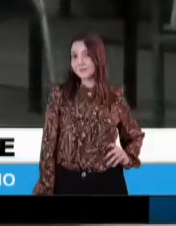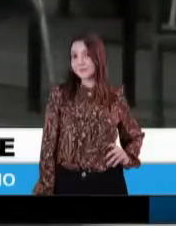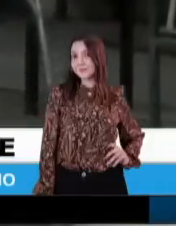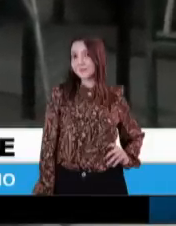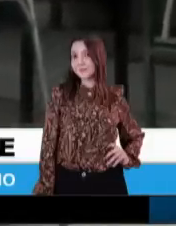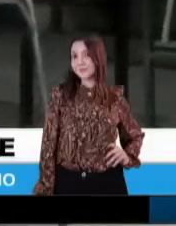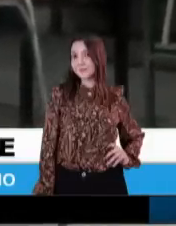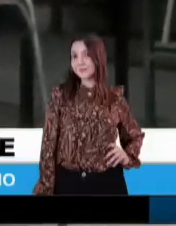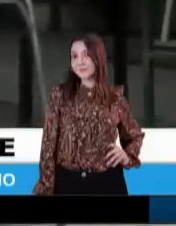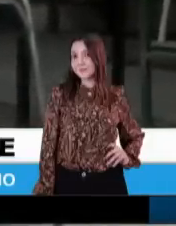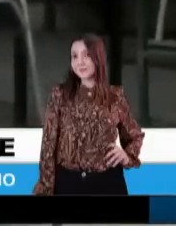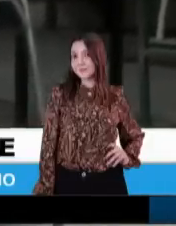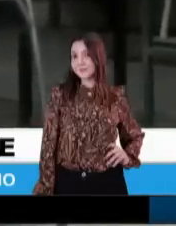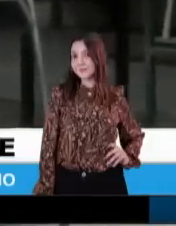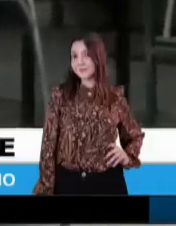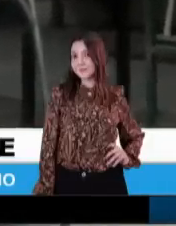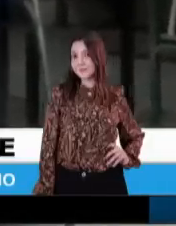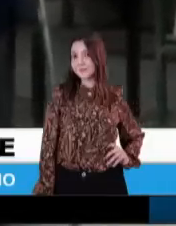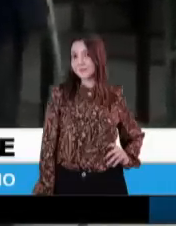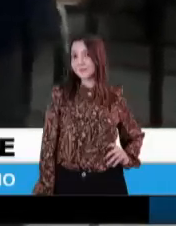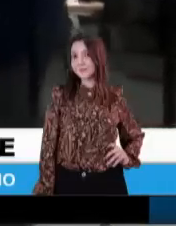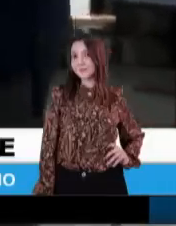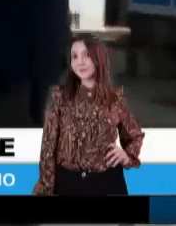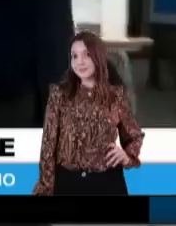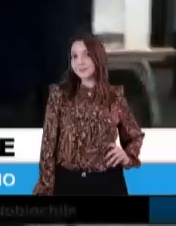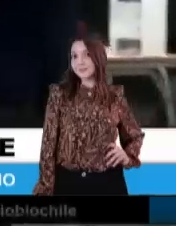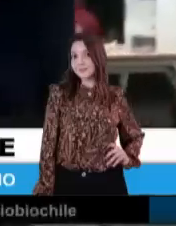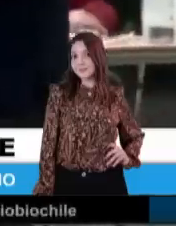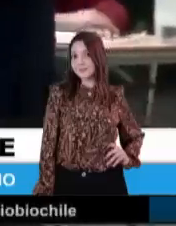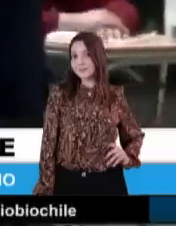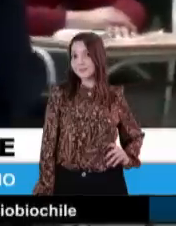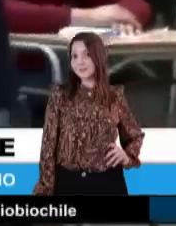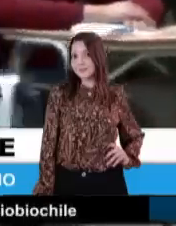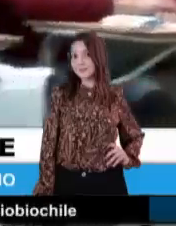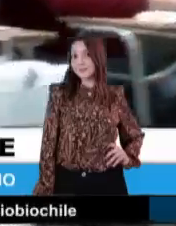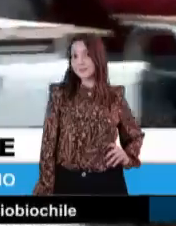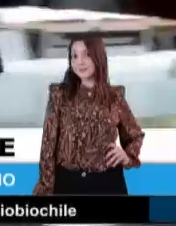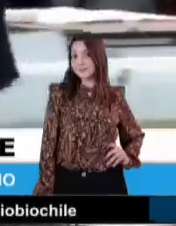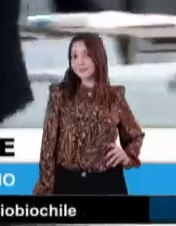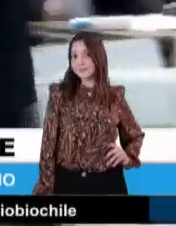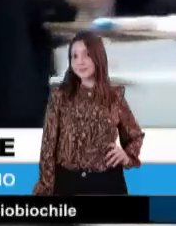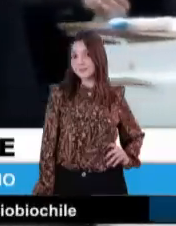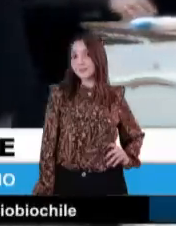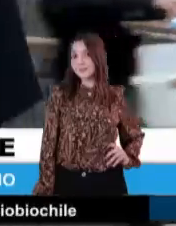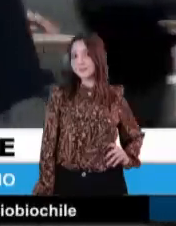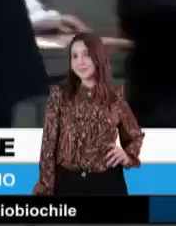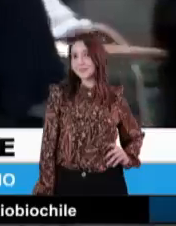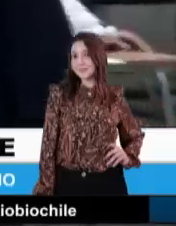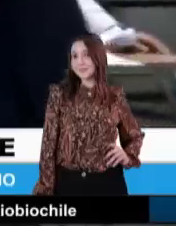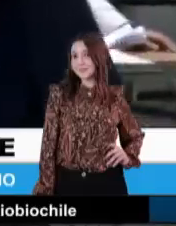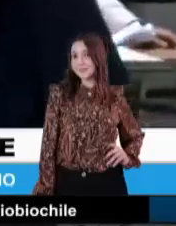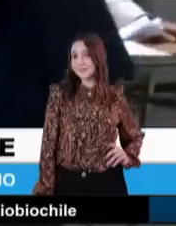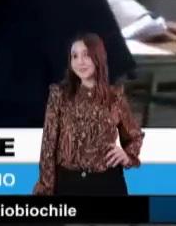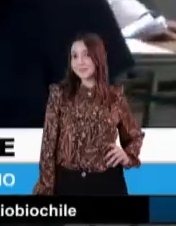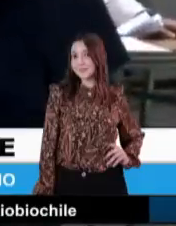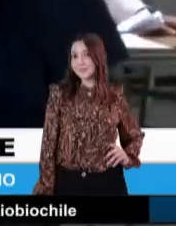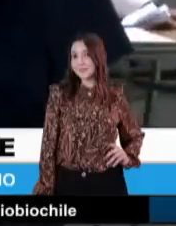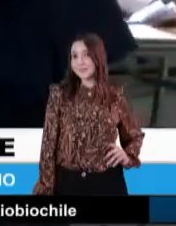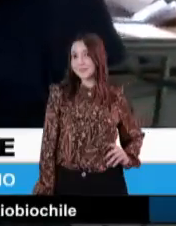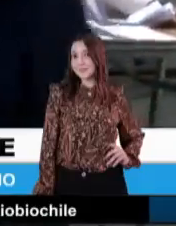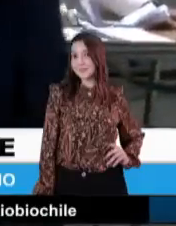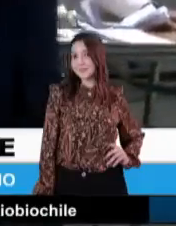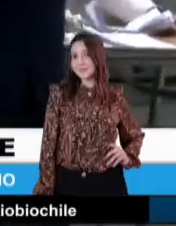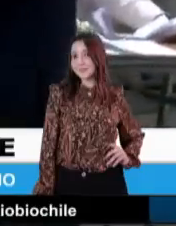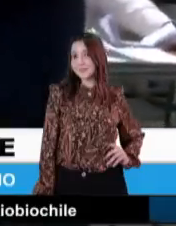Chaguán. Mientras que entregó su análisis el legislador, además, y manda más de la UDI, Javier